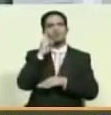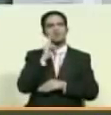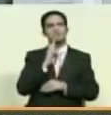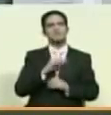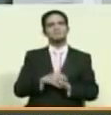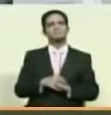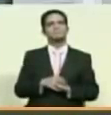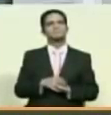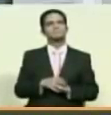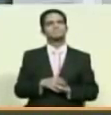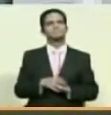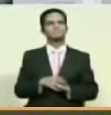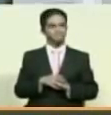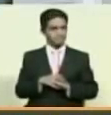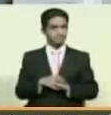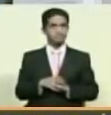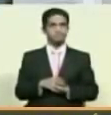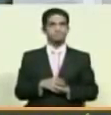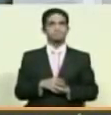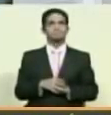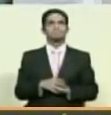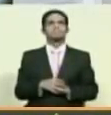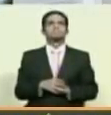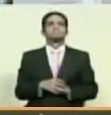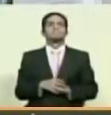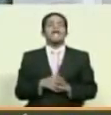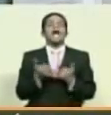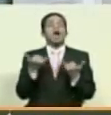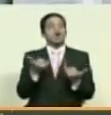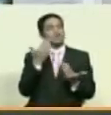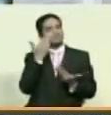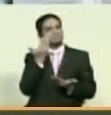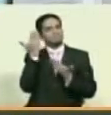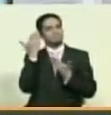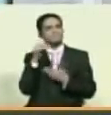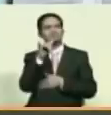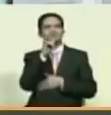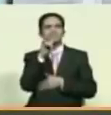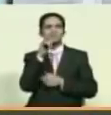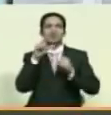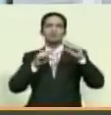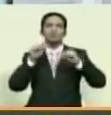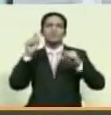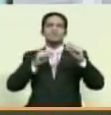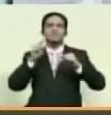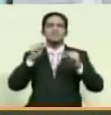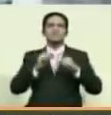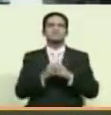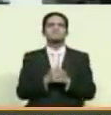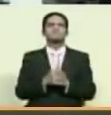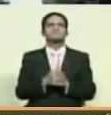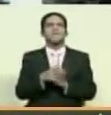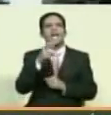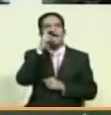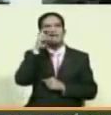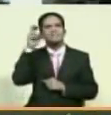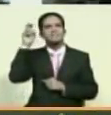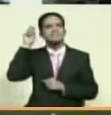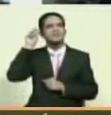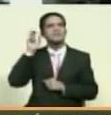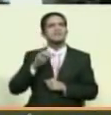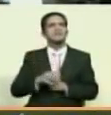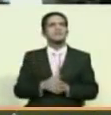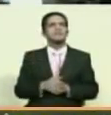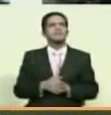Bien, vale, pero las informaciones no se detienen. Ahora las hacemos a través de la 2.0, a través del Twitter oficial del canciller de la República Bolivariana de